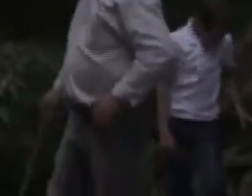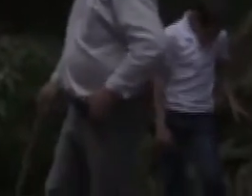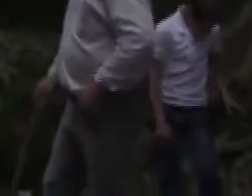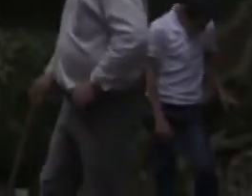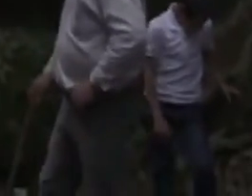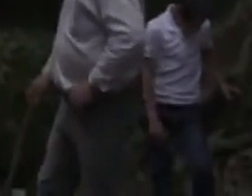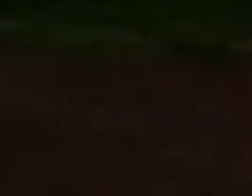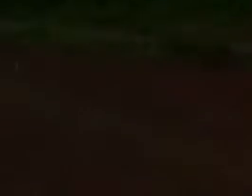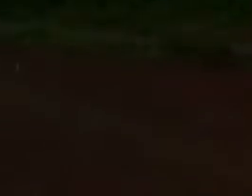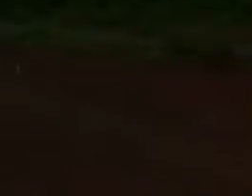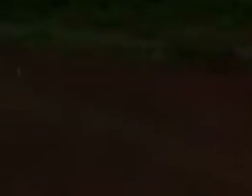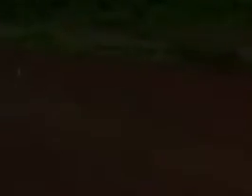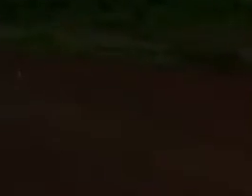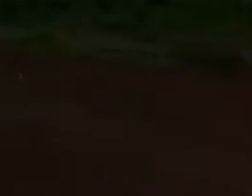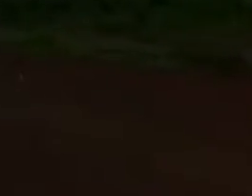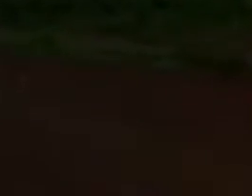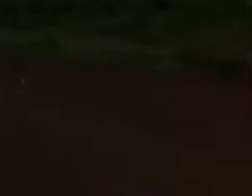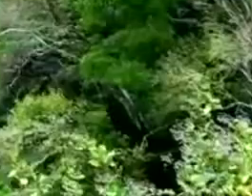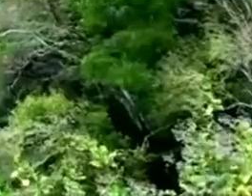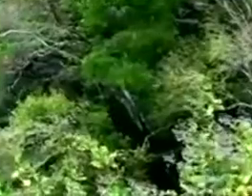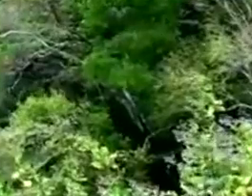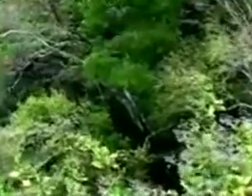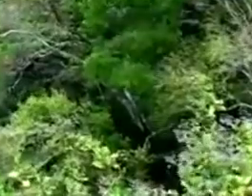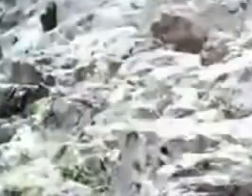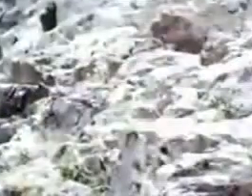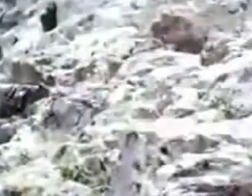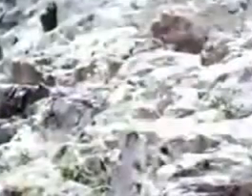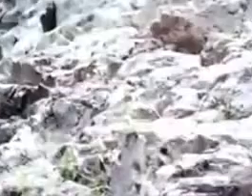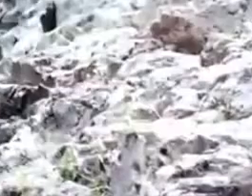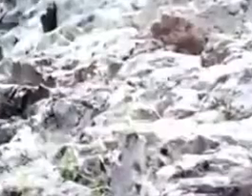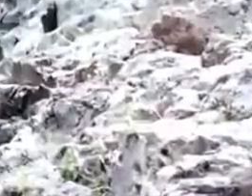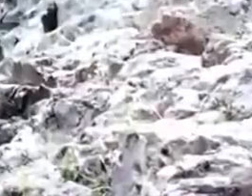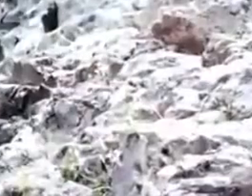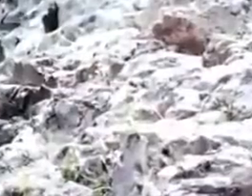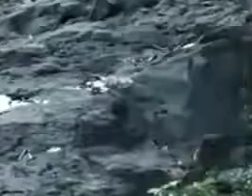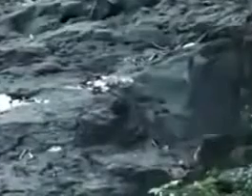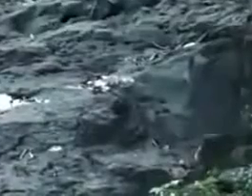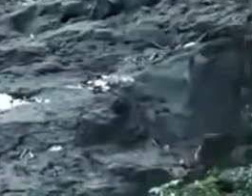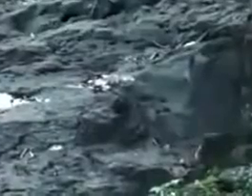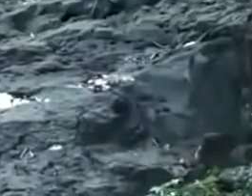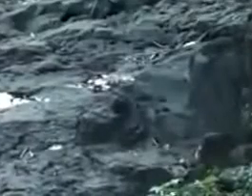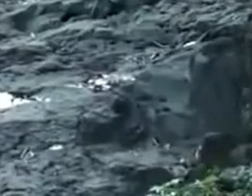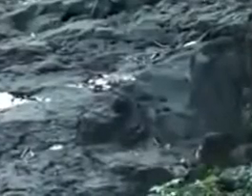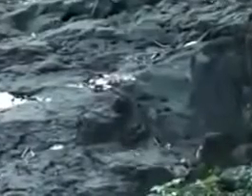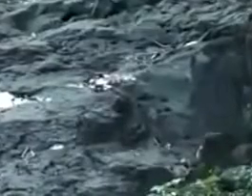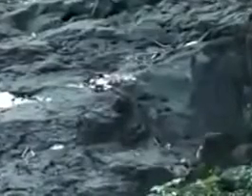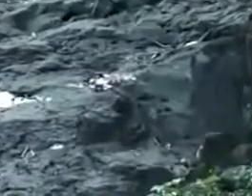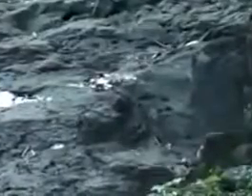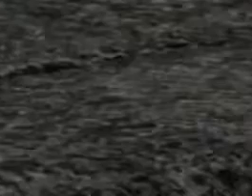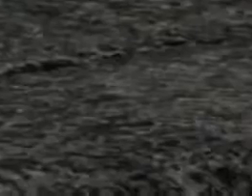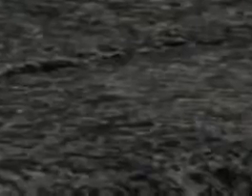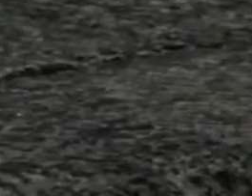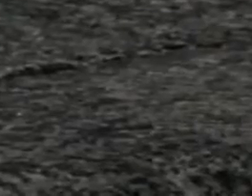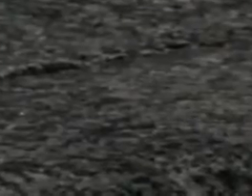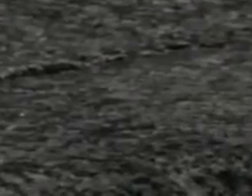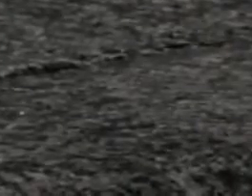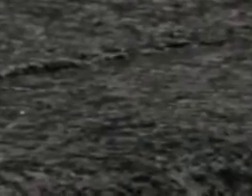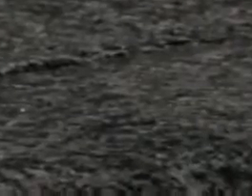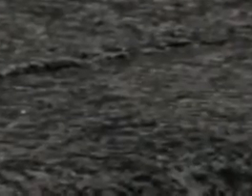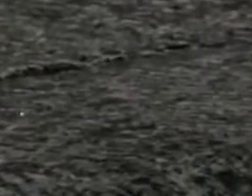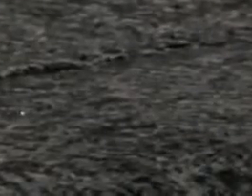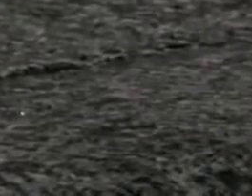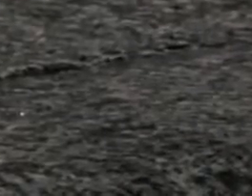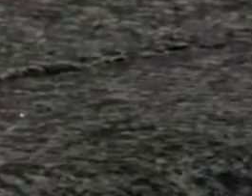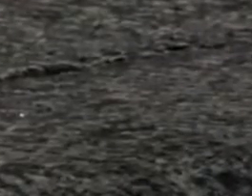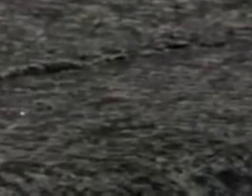La Ley General de Medio Ambiente y Recursos Naturales establece en su artículo 133 que es prohibido fumar en lugares públicos